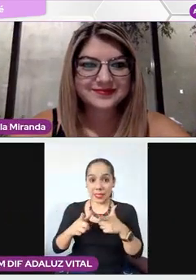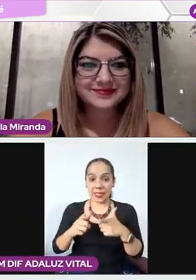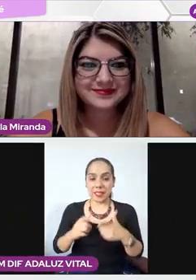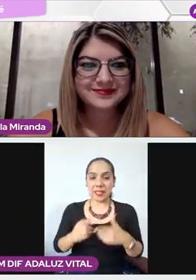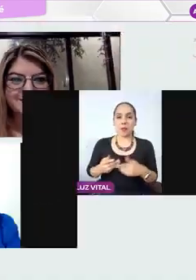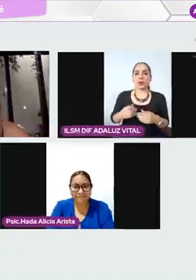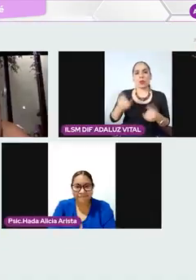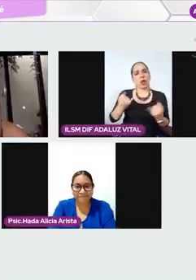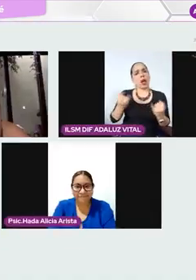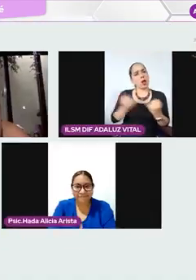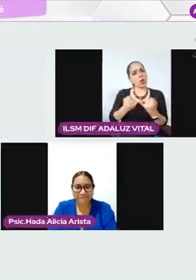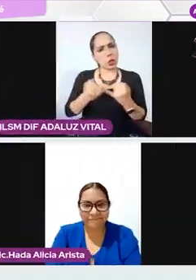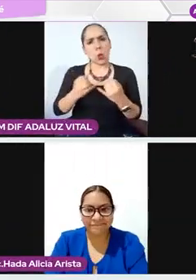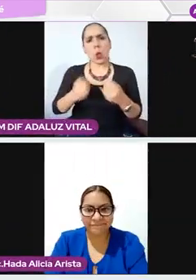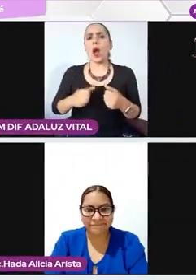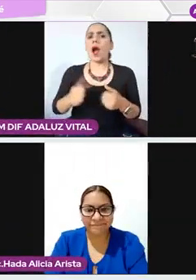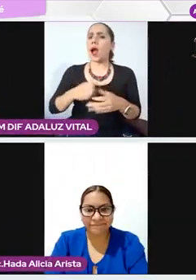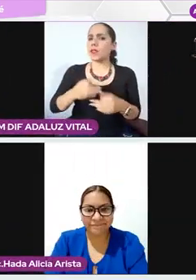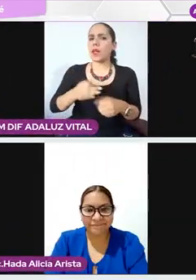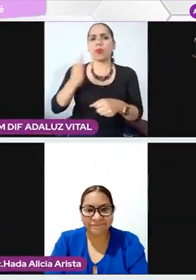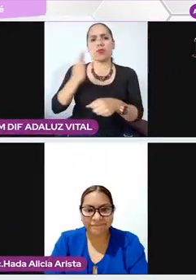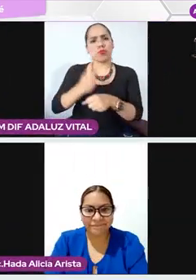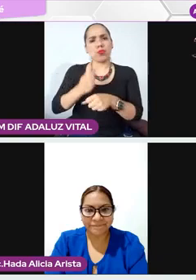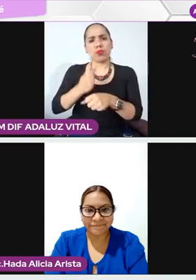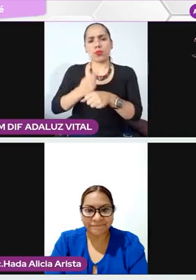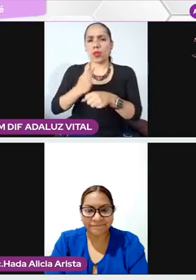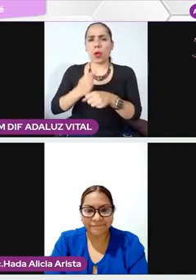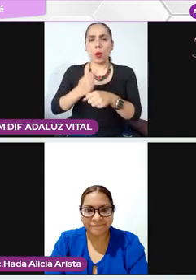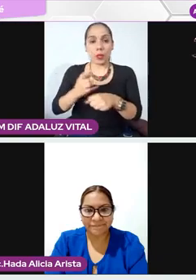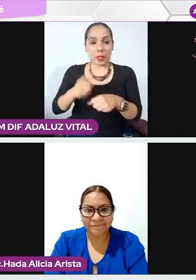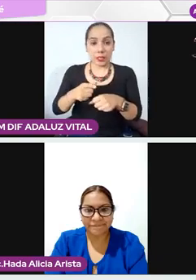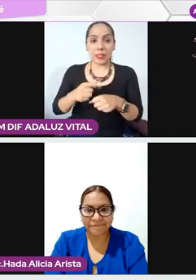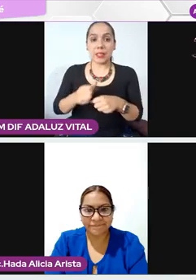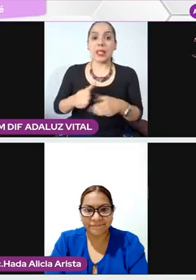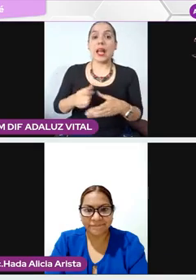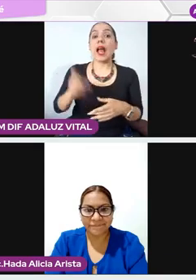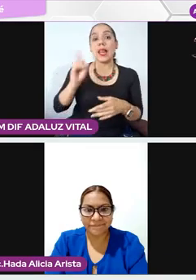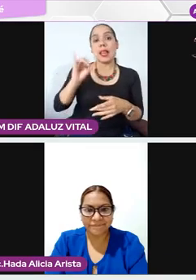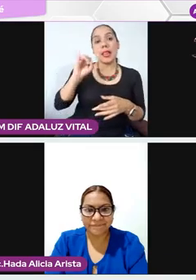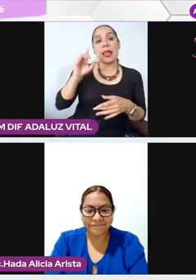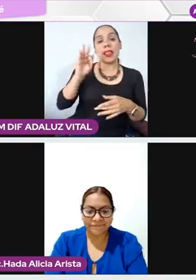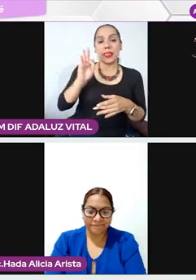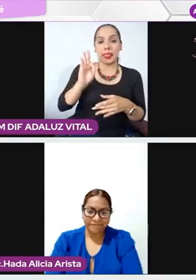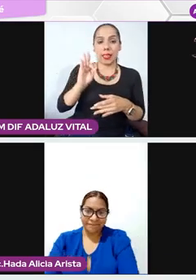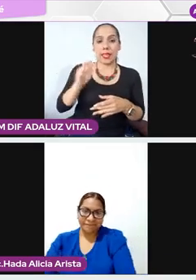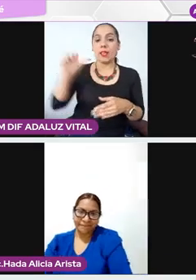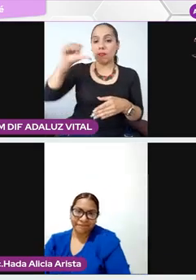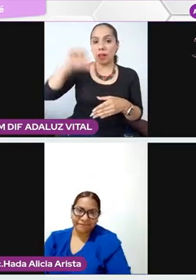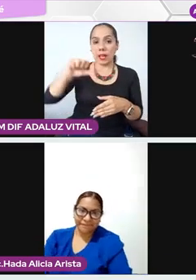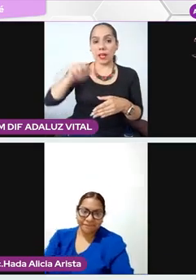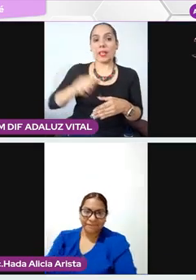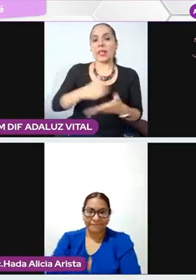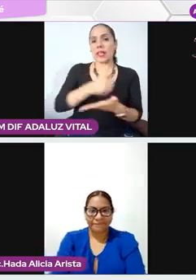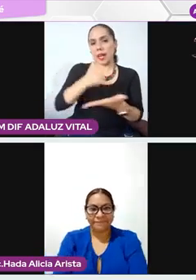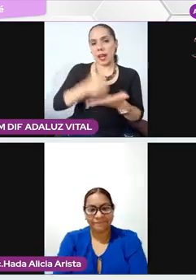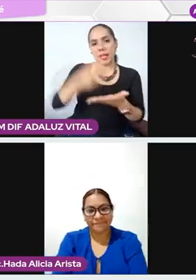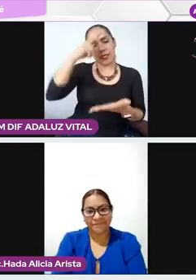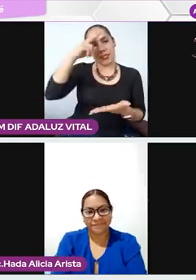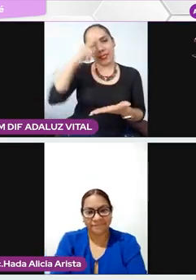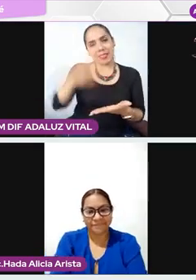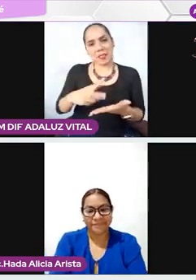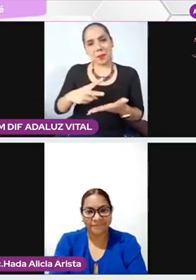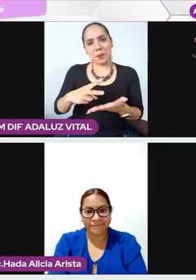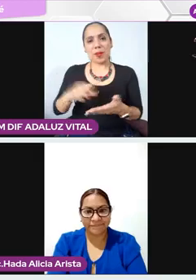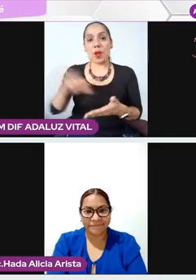tarde, agradecemos profundamente la presencia del DIF de la Ciudad de México, hoy en la